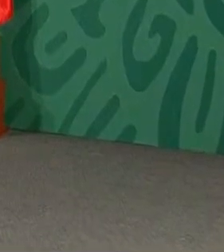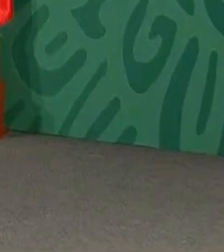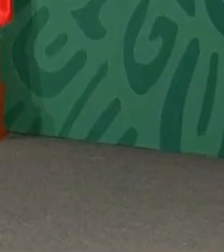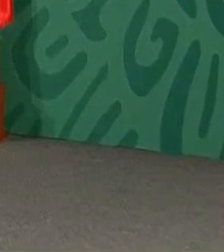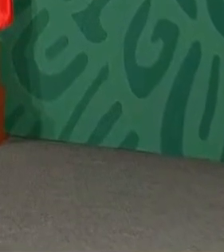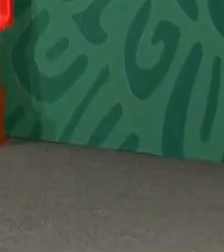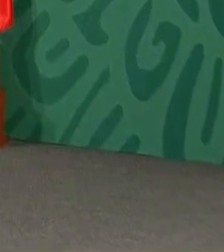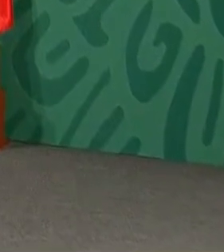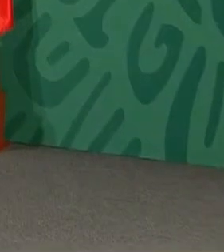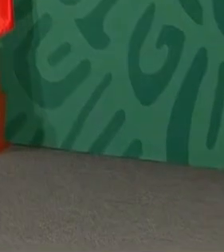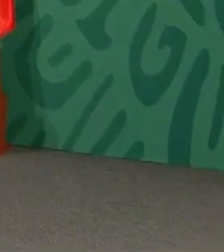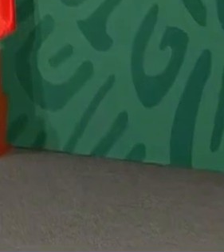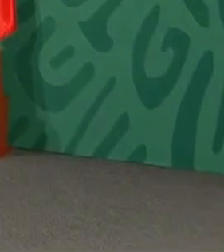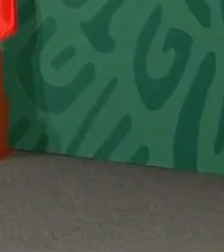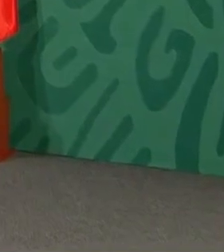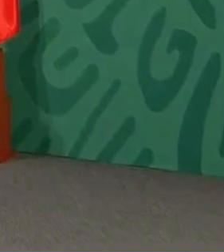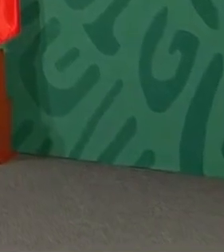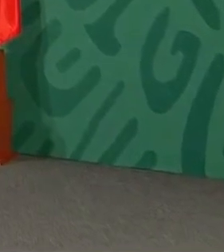o a letras libres